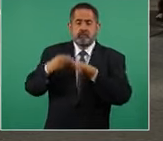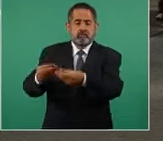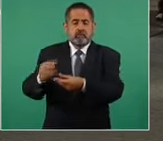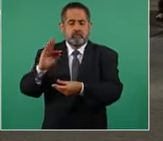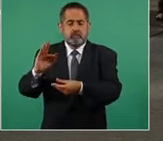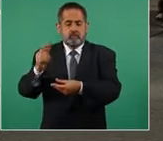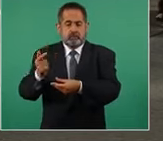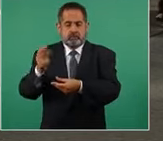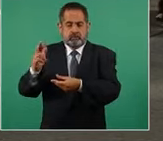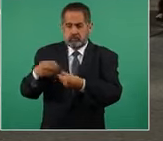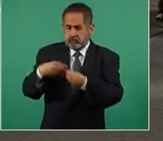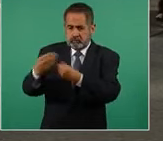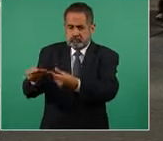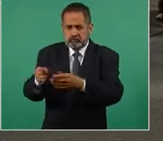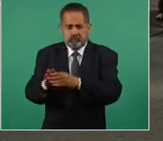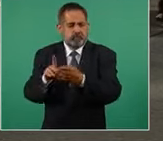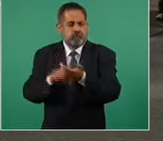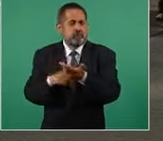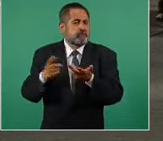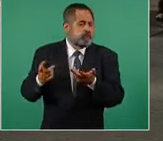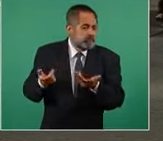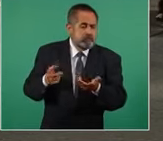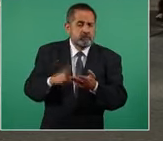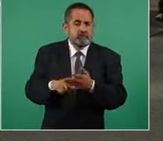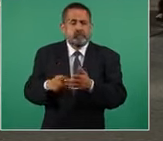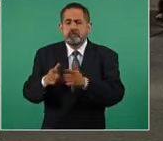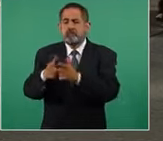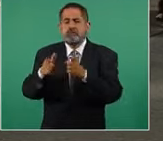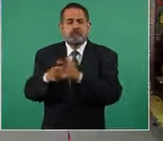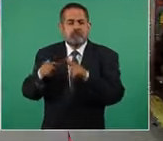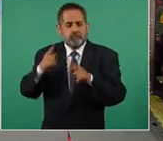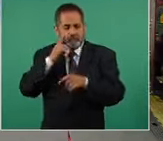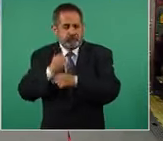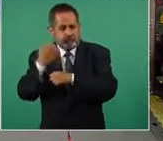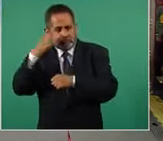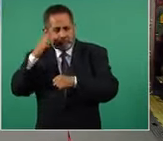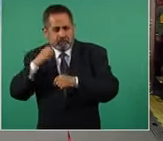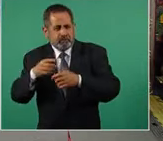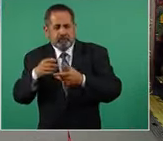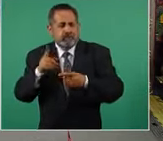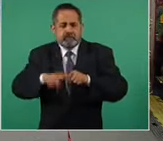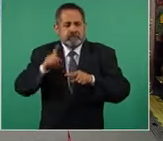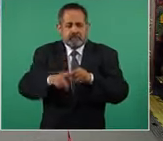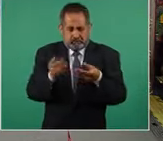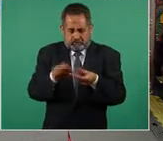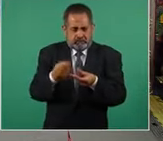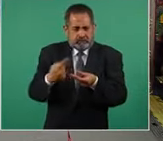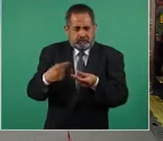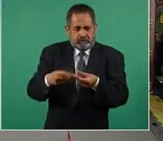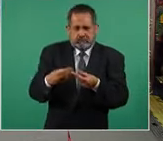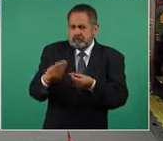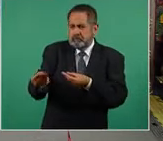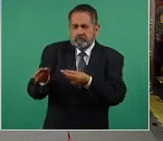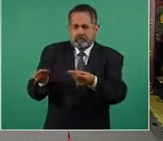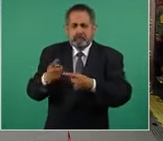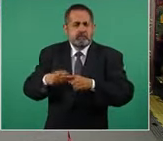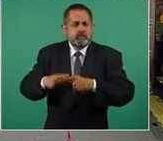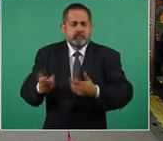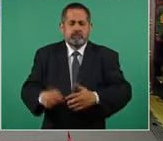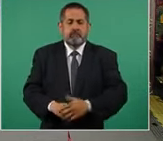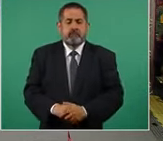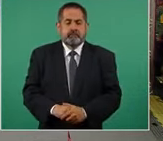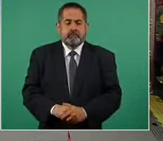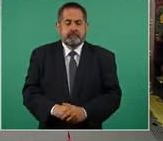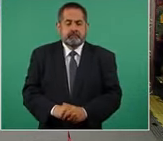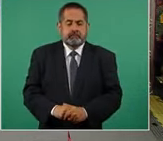General de la República? ¿Lo tiene también el Grupo Interdisciplinario de Expertos Independientes? ¿Quién ya tiene este expediente, presidente?